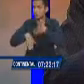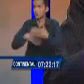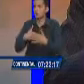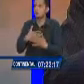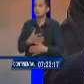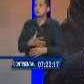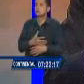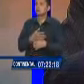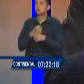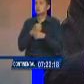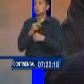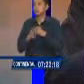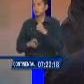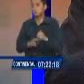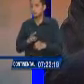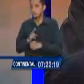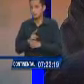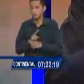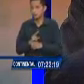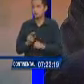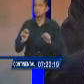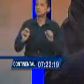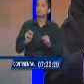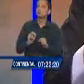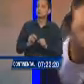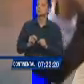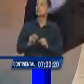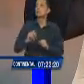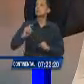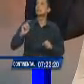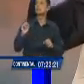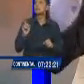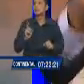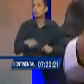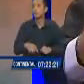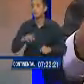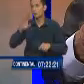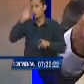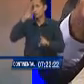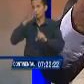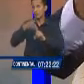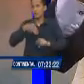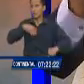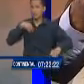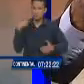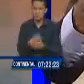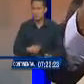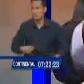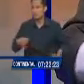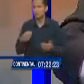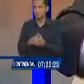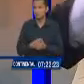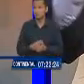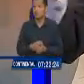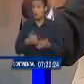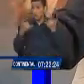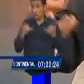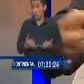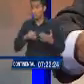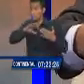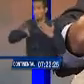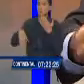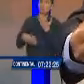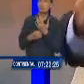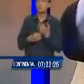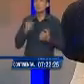universal. El seguro universal debe ser un objetivo permanente del Estado. Lo ideal... Hoy hemos incorporado amas